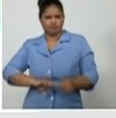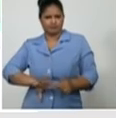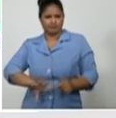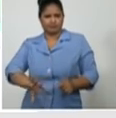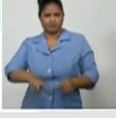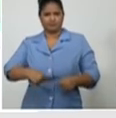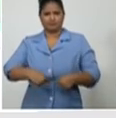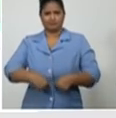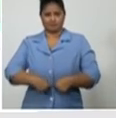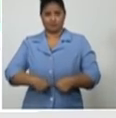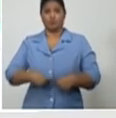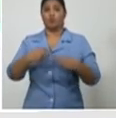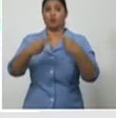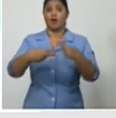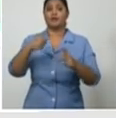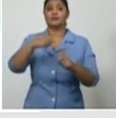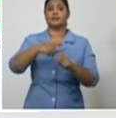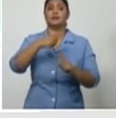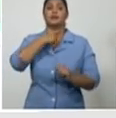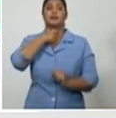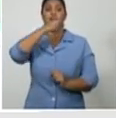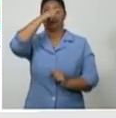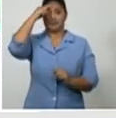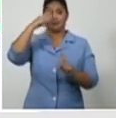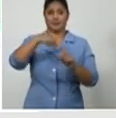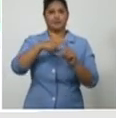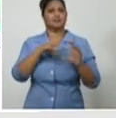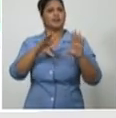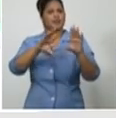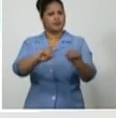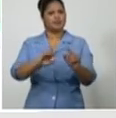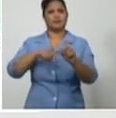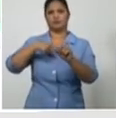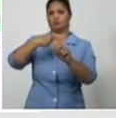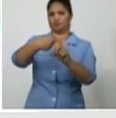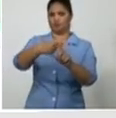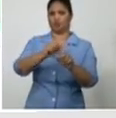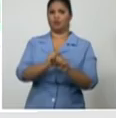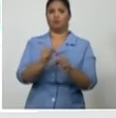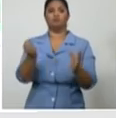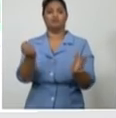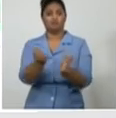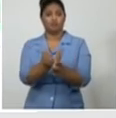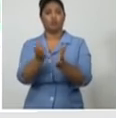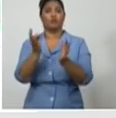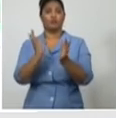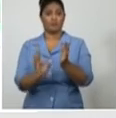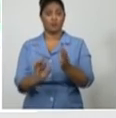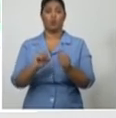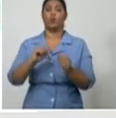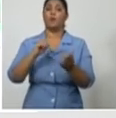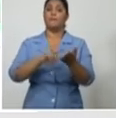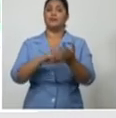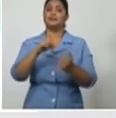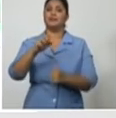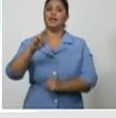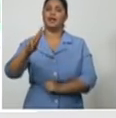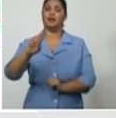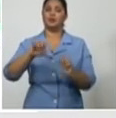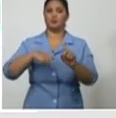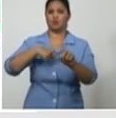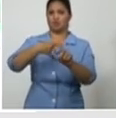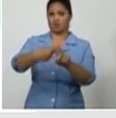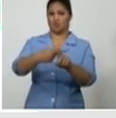resultó positivo, se confirmó posteriormente con el PCR y se ingresó en